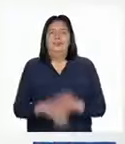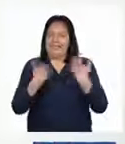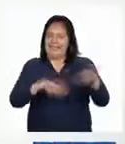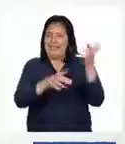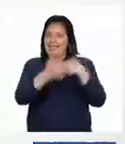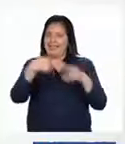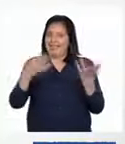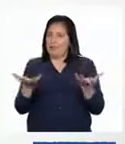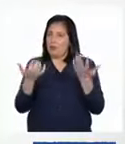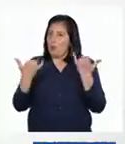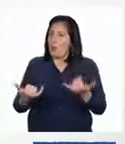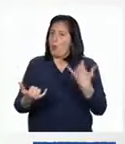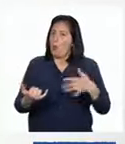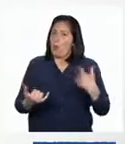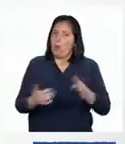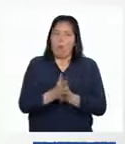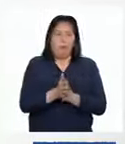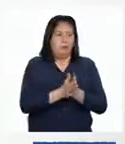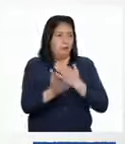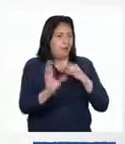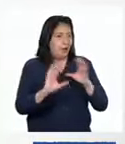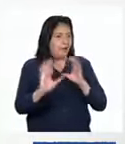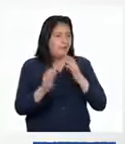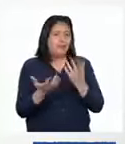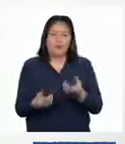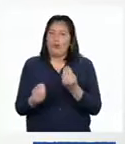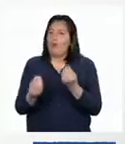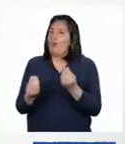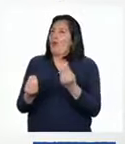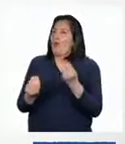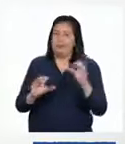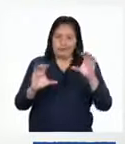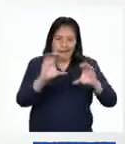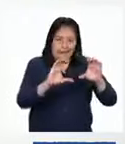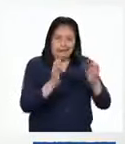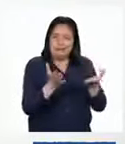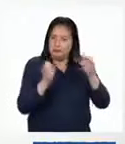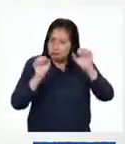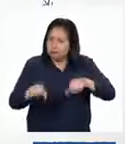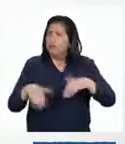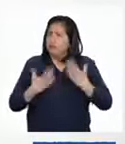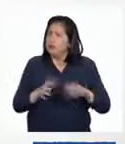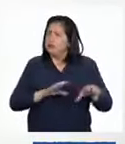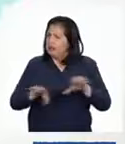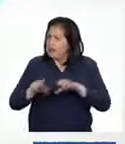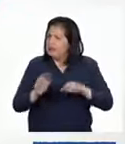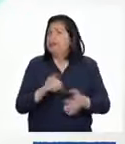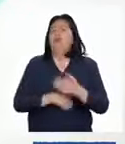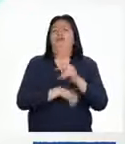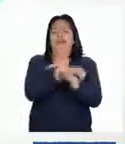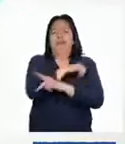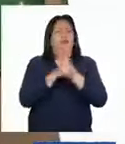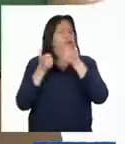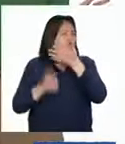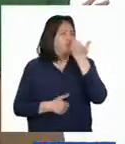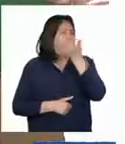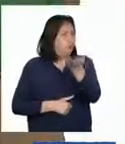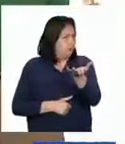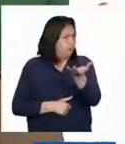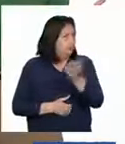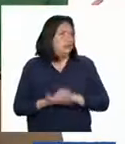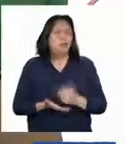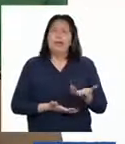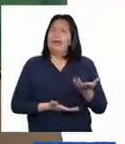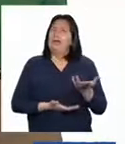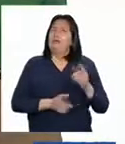Estamos de regreso. El día de hoy estamos conversando sobre cómo mediante la ciencia podemos construir un país mejor.